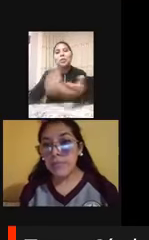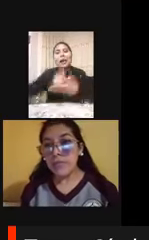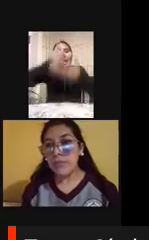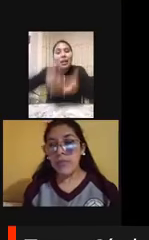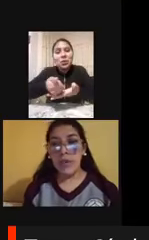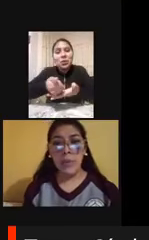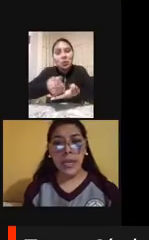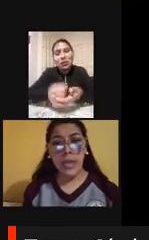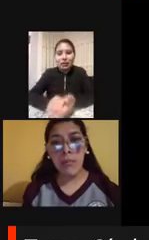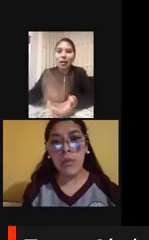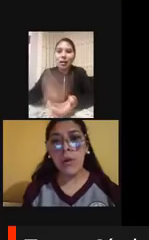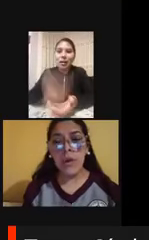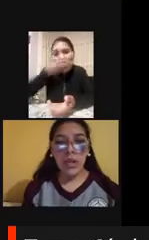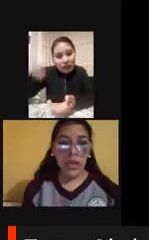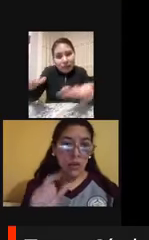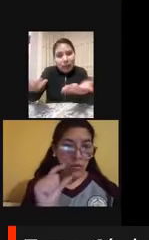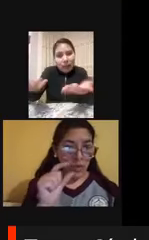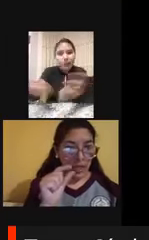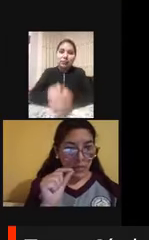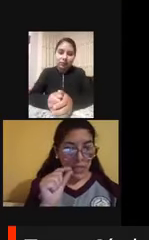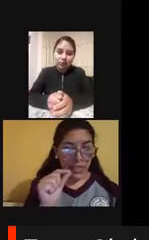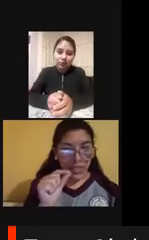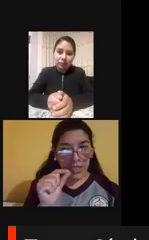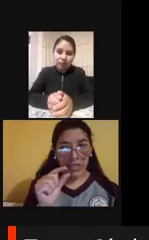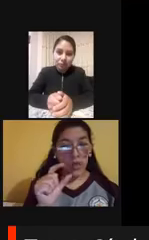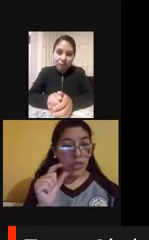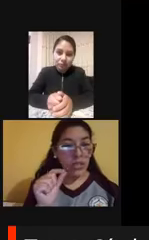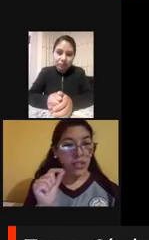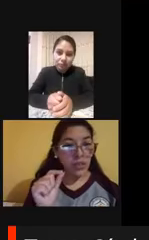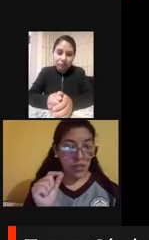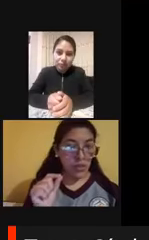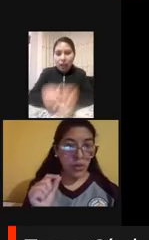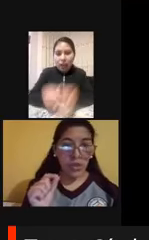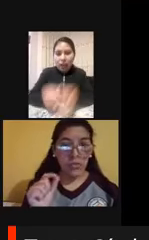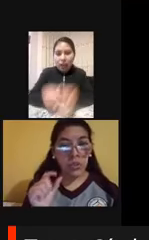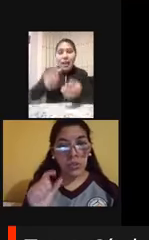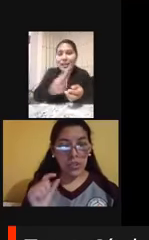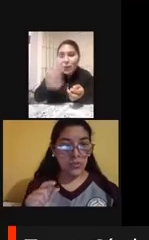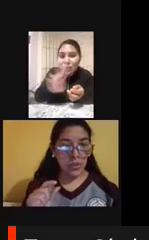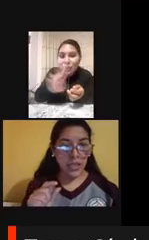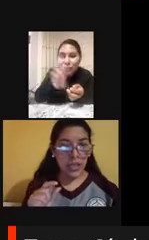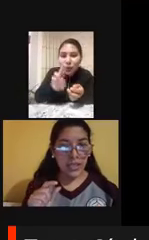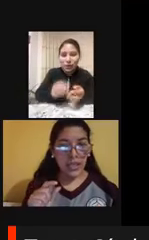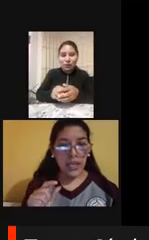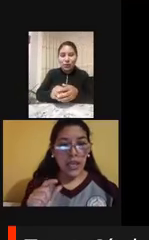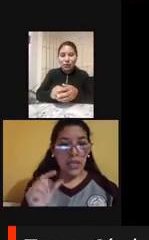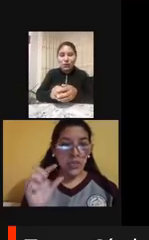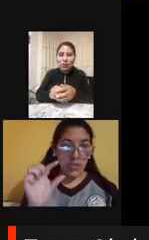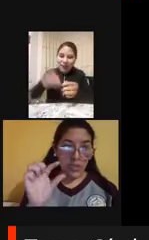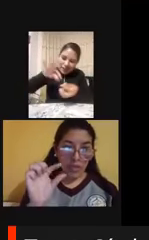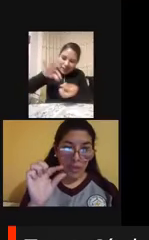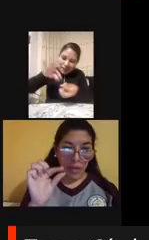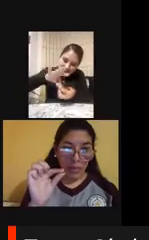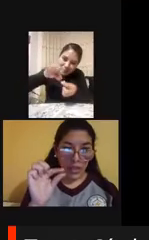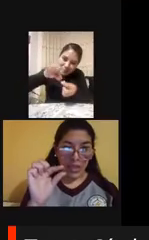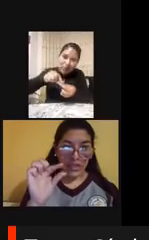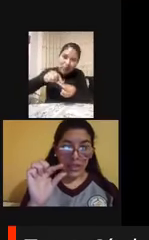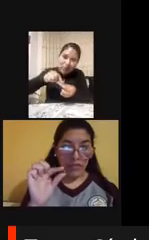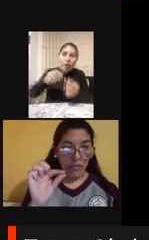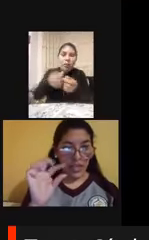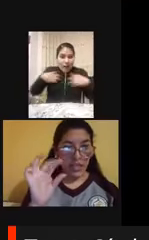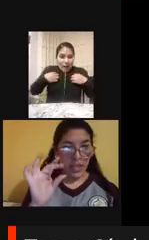diaria. Por ejemplo, el uso de las pincitas, de los ganchitos de ropa que muchos tenemos en casa, nos sirve para